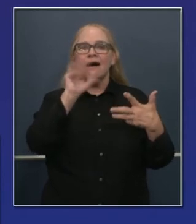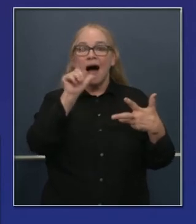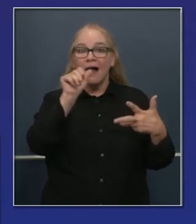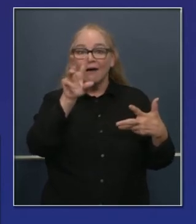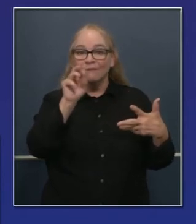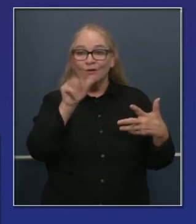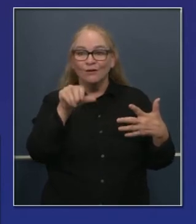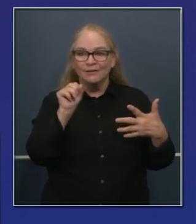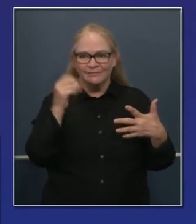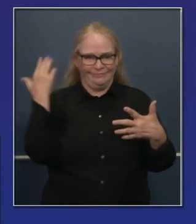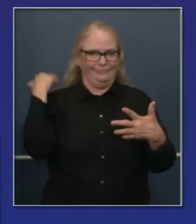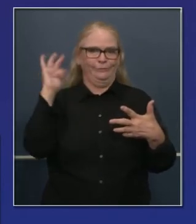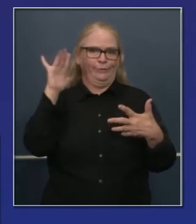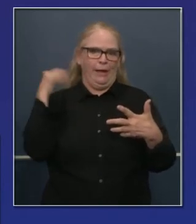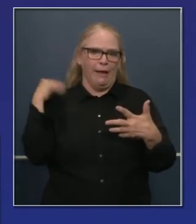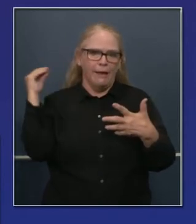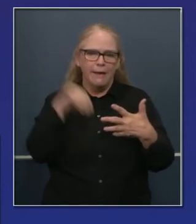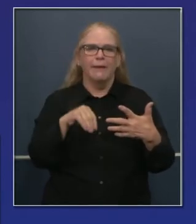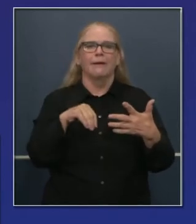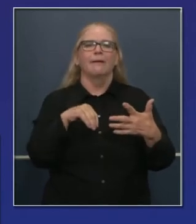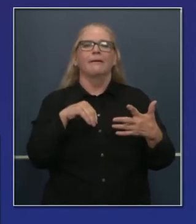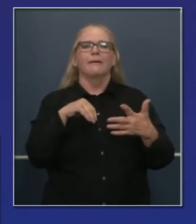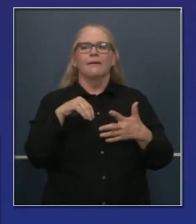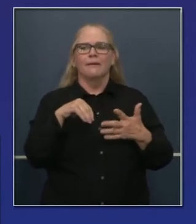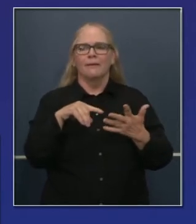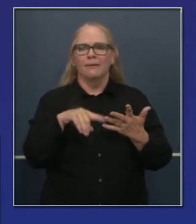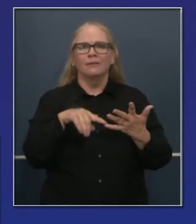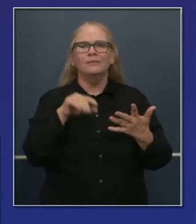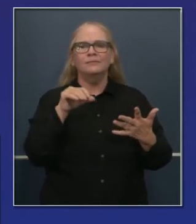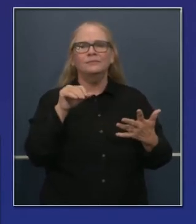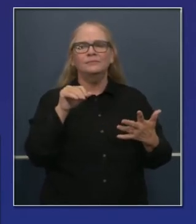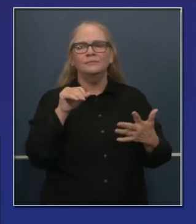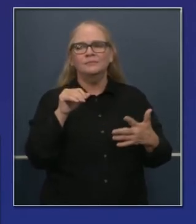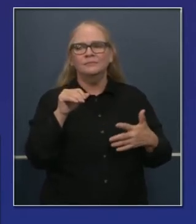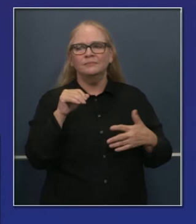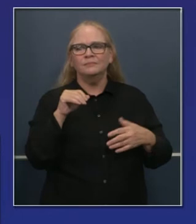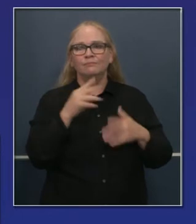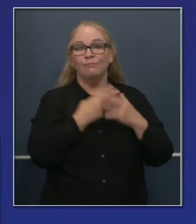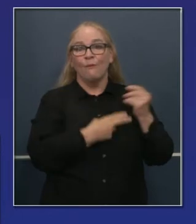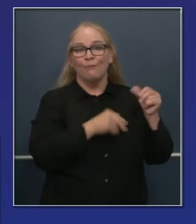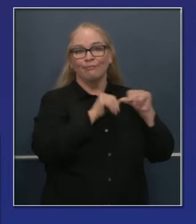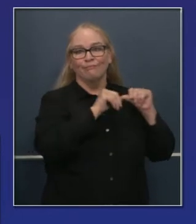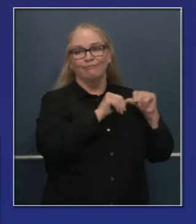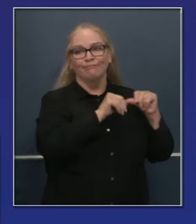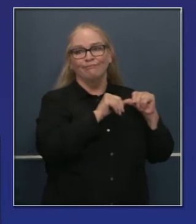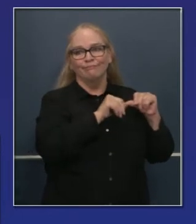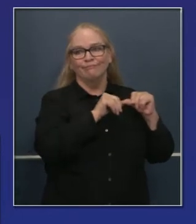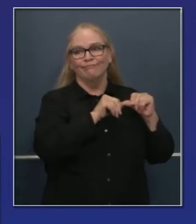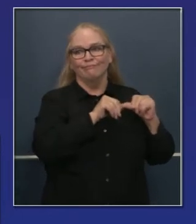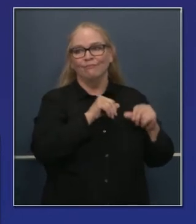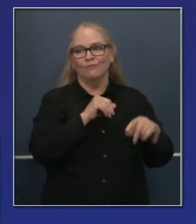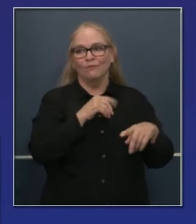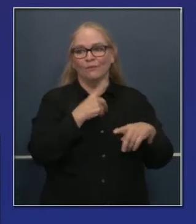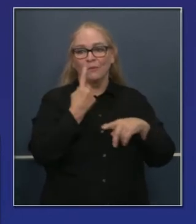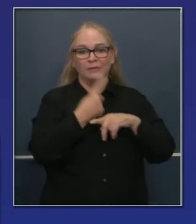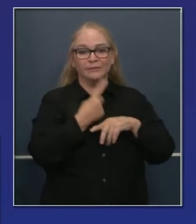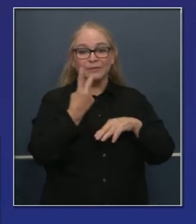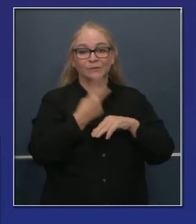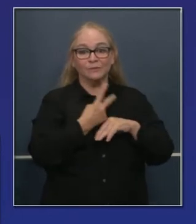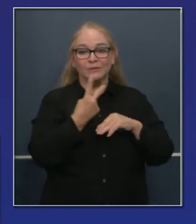25 de julio amador estuvo dos días en la lista - sino también y en ese tercer